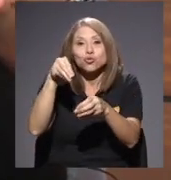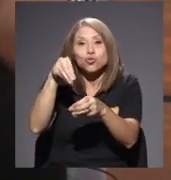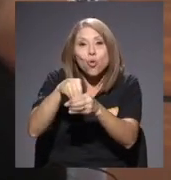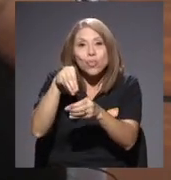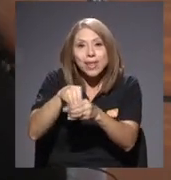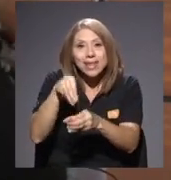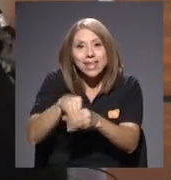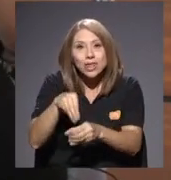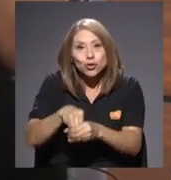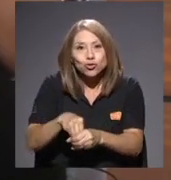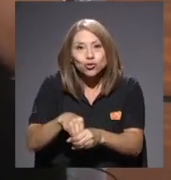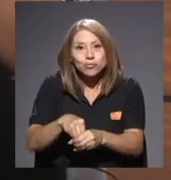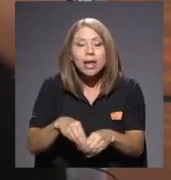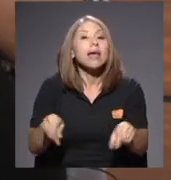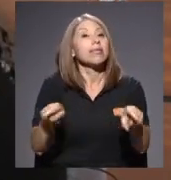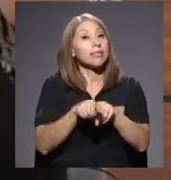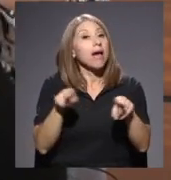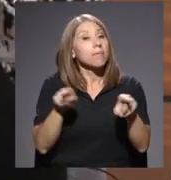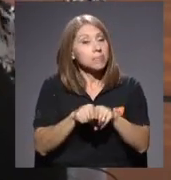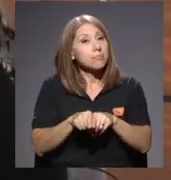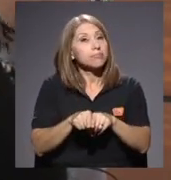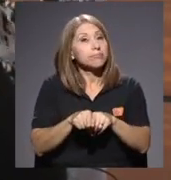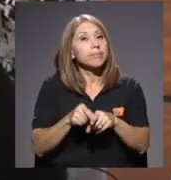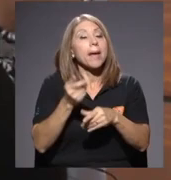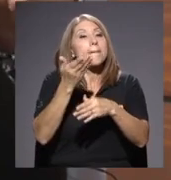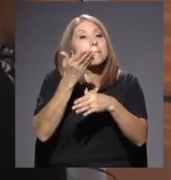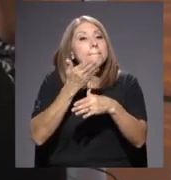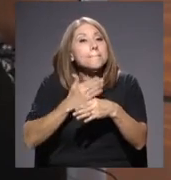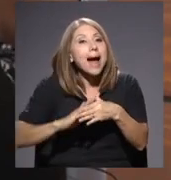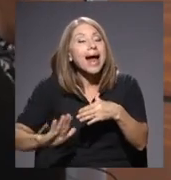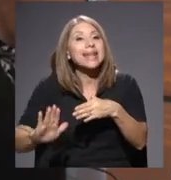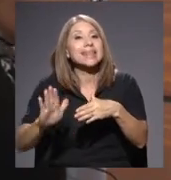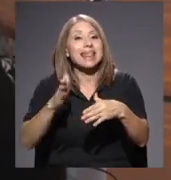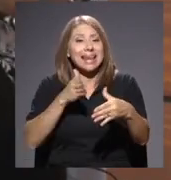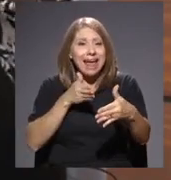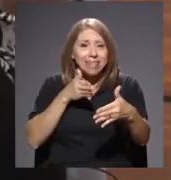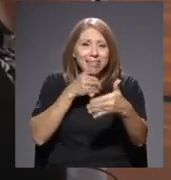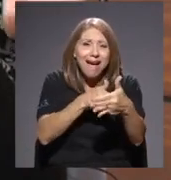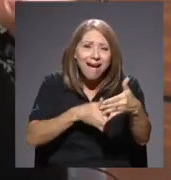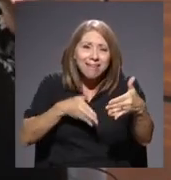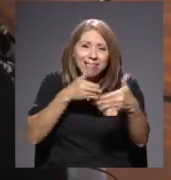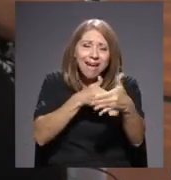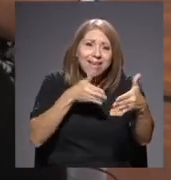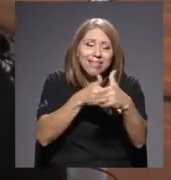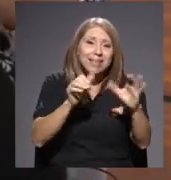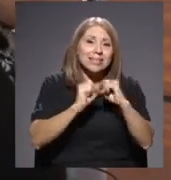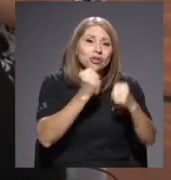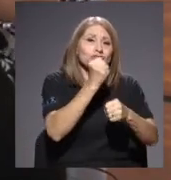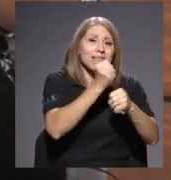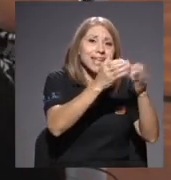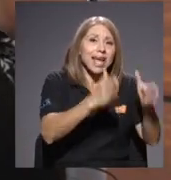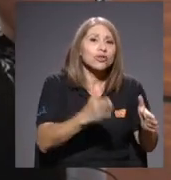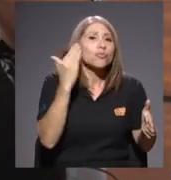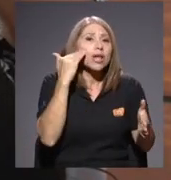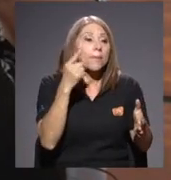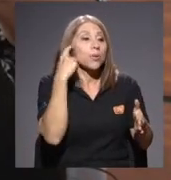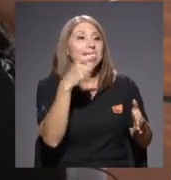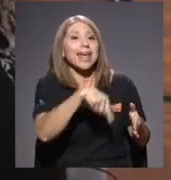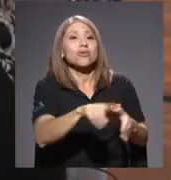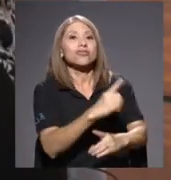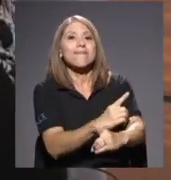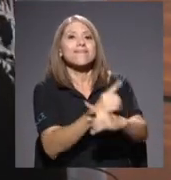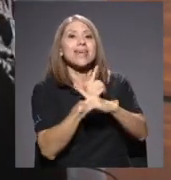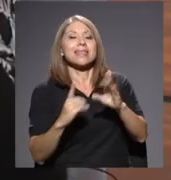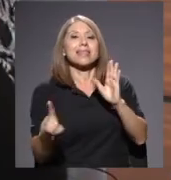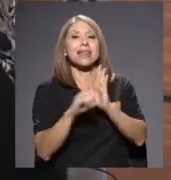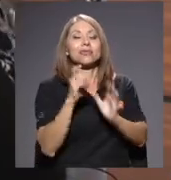que reconocer que parte de, digamos, del ataque sistémico hacia los sindicatos pues tiene que ver con que son un sector que defiende derechos laborales